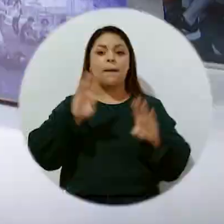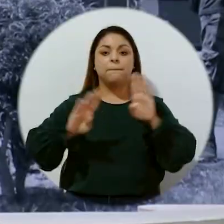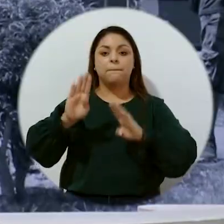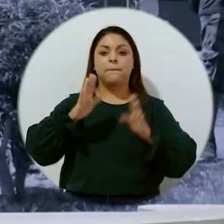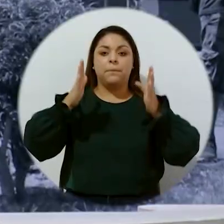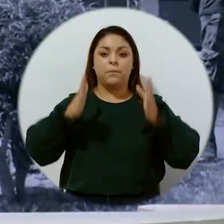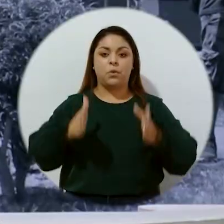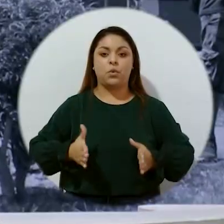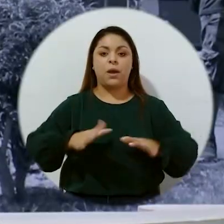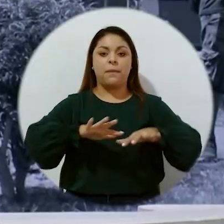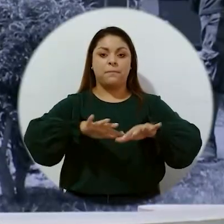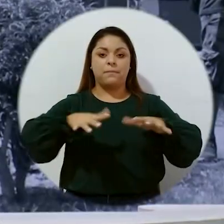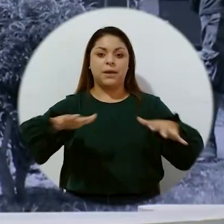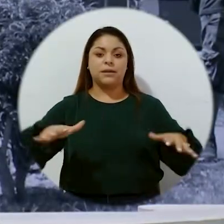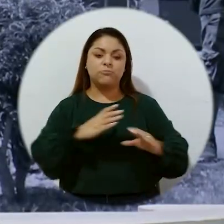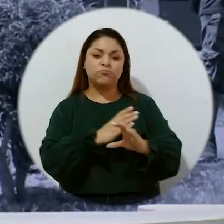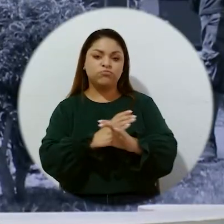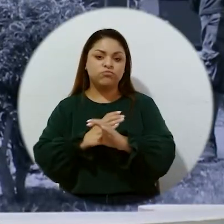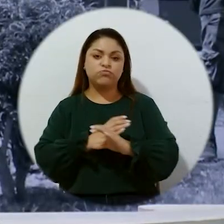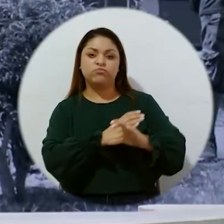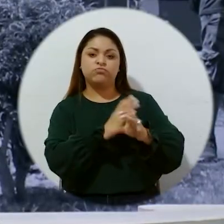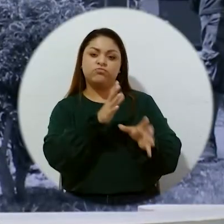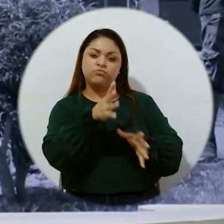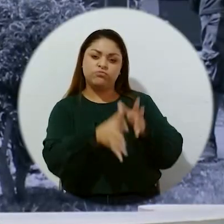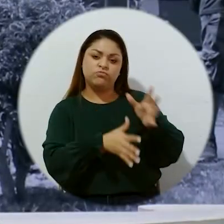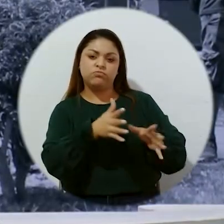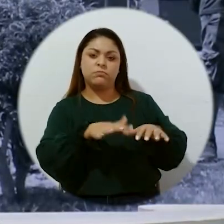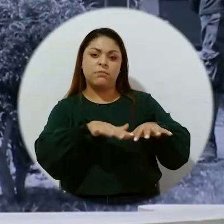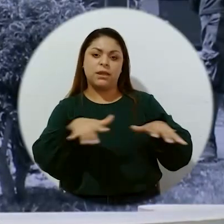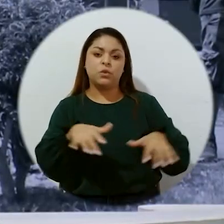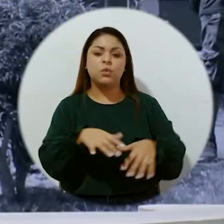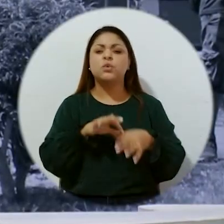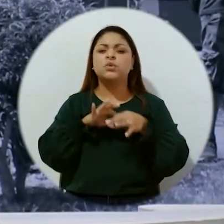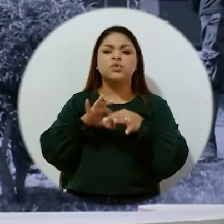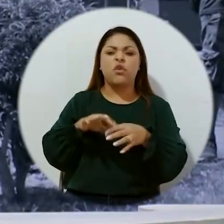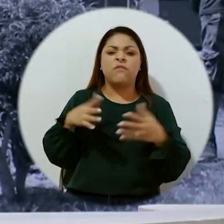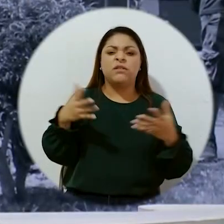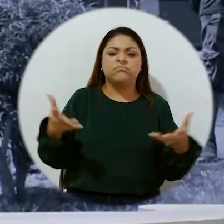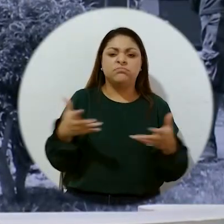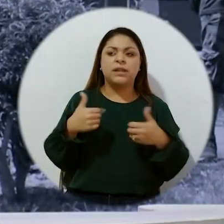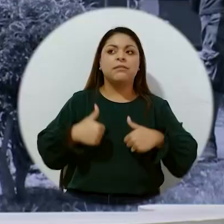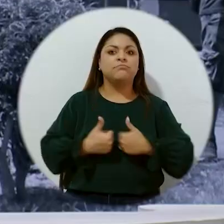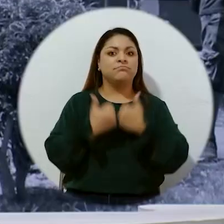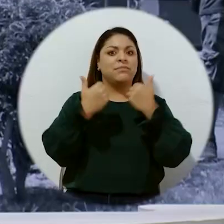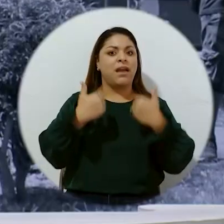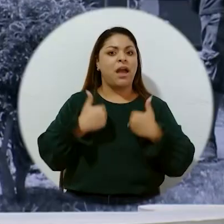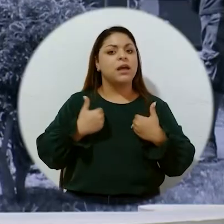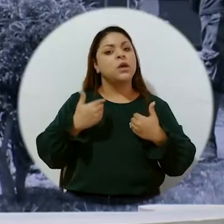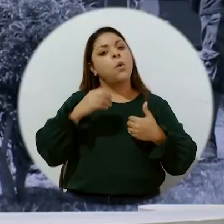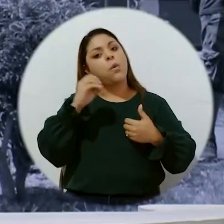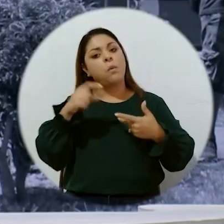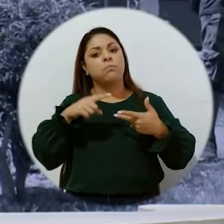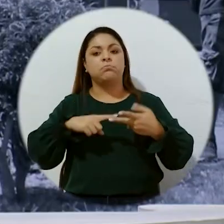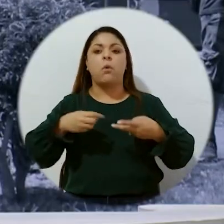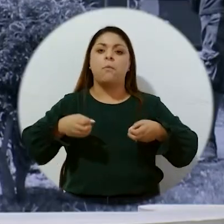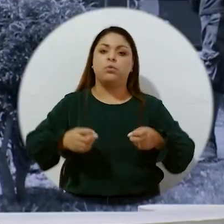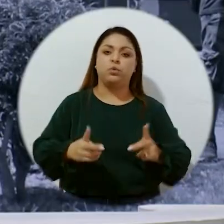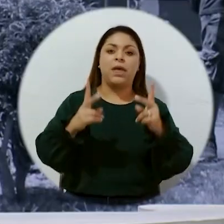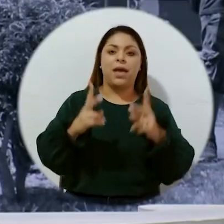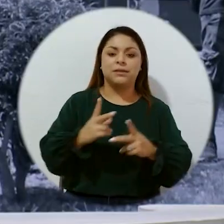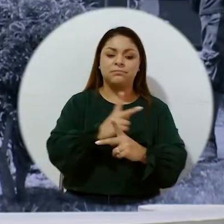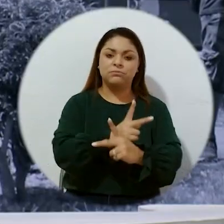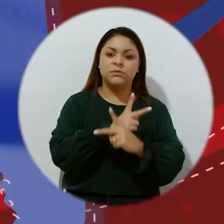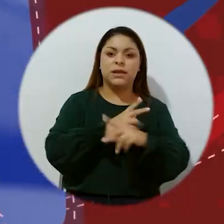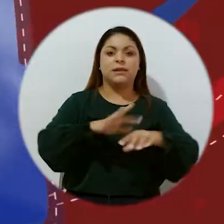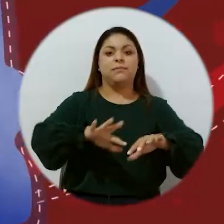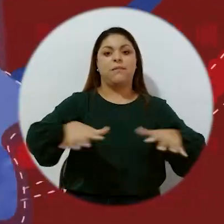y especialista en conservación marina, sobre los desafíos y oportunidades que enfrentamos como país en el tema de la protección de nuestros